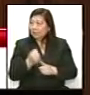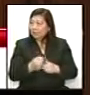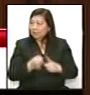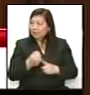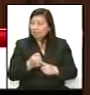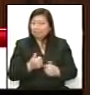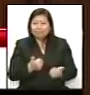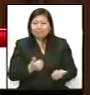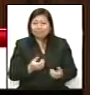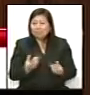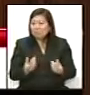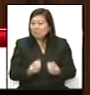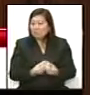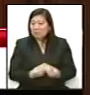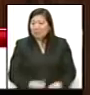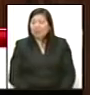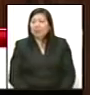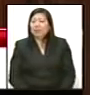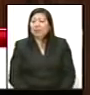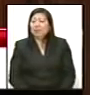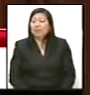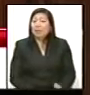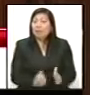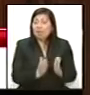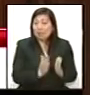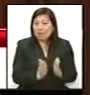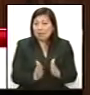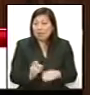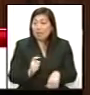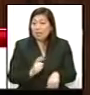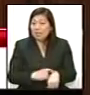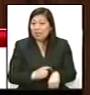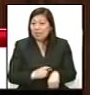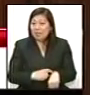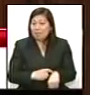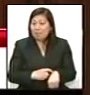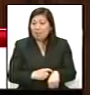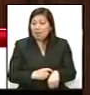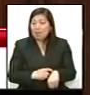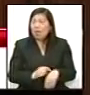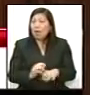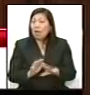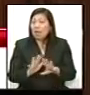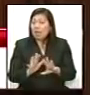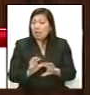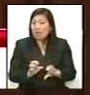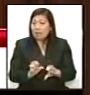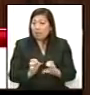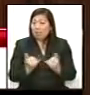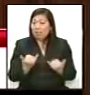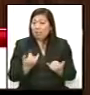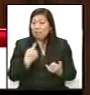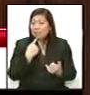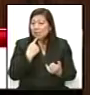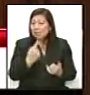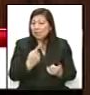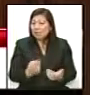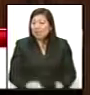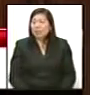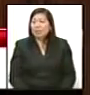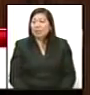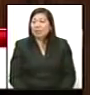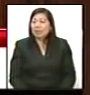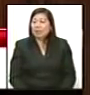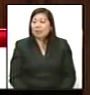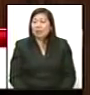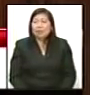cual todavía somos pocos, pero en la medida que el tiempo vaya evaluando las cosas que aquí estamos señalando, va a ser